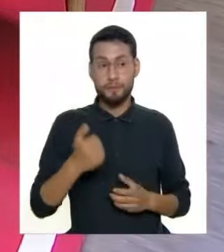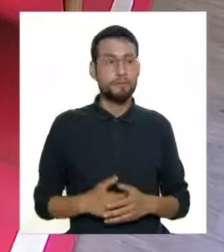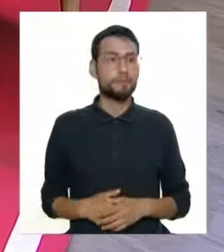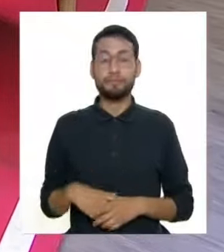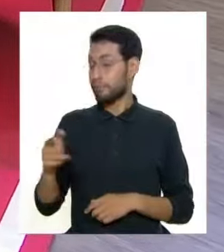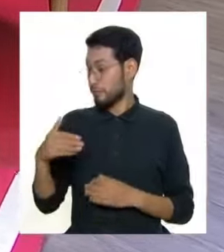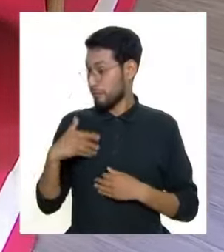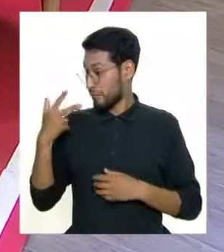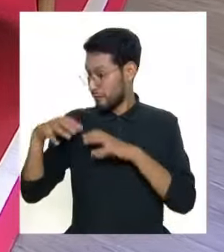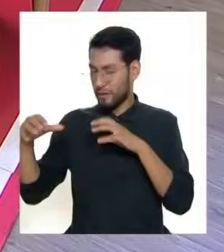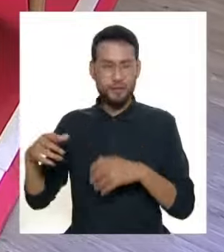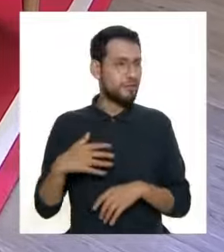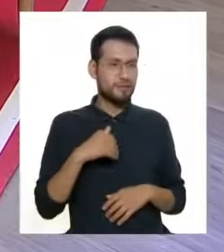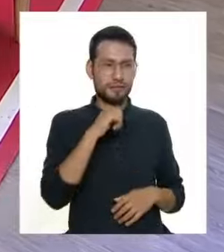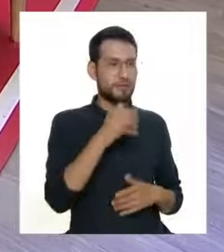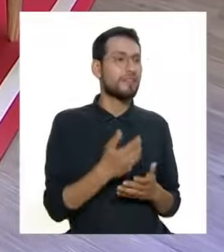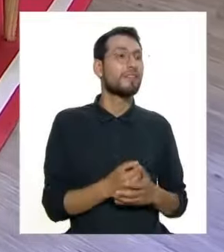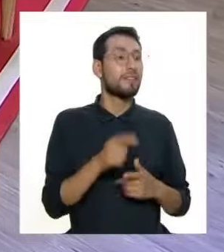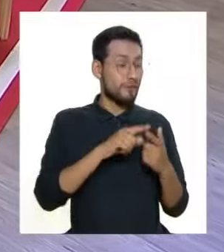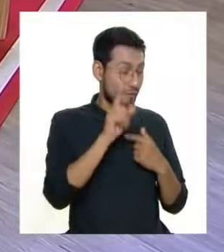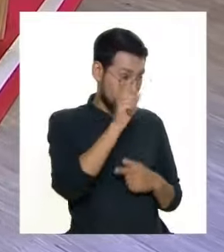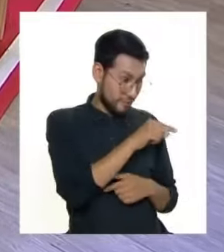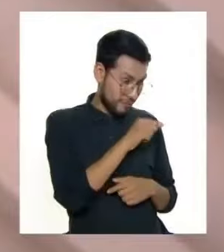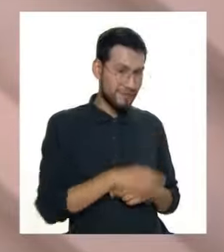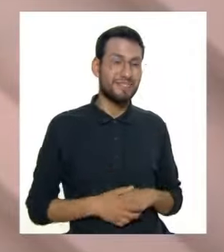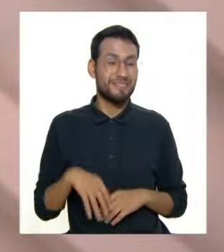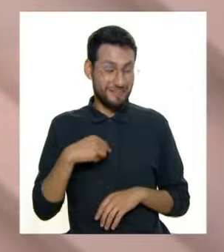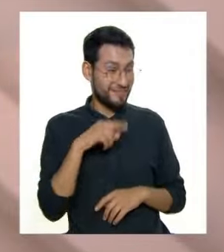los 3 departamentos? No, todavía, Nicolás, pero uno es para ti.